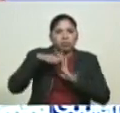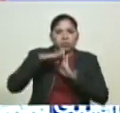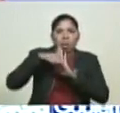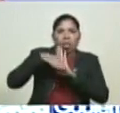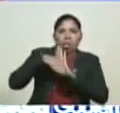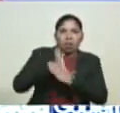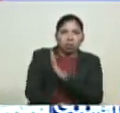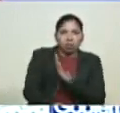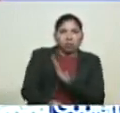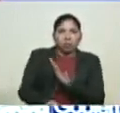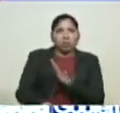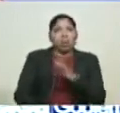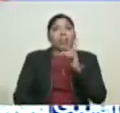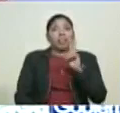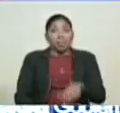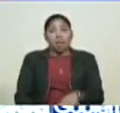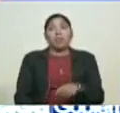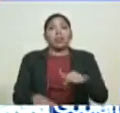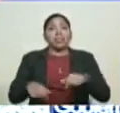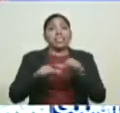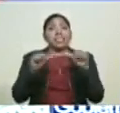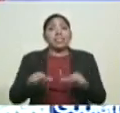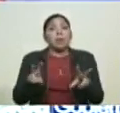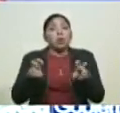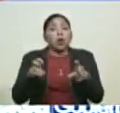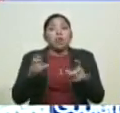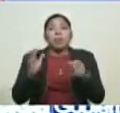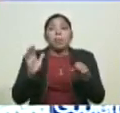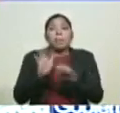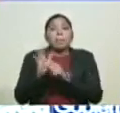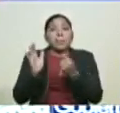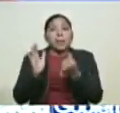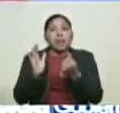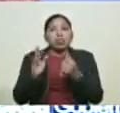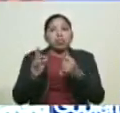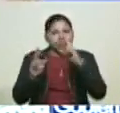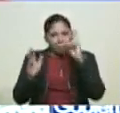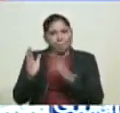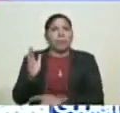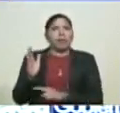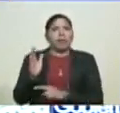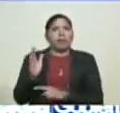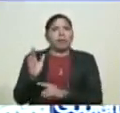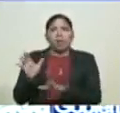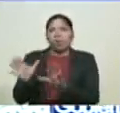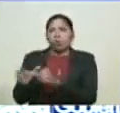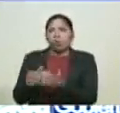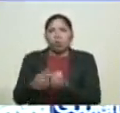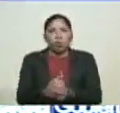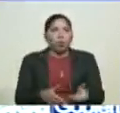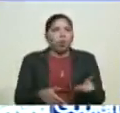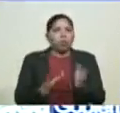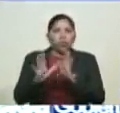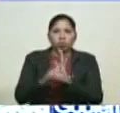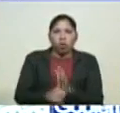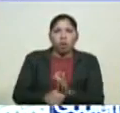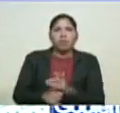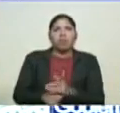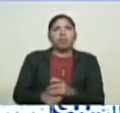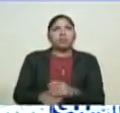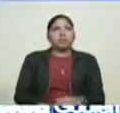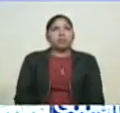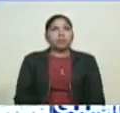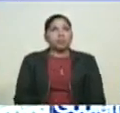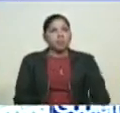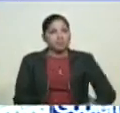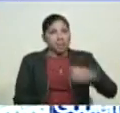diálogo, un nuevo sistema de precios. Que se respete, que no se robe al pueblo las mafias criminales. Hay que utilizar las dos manos,